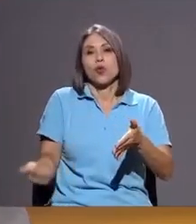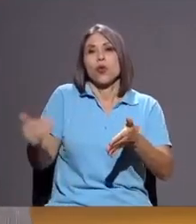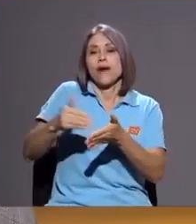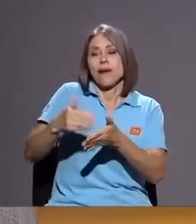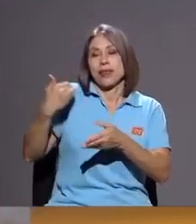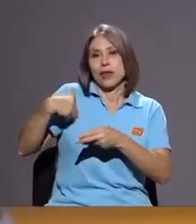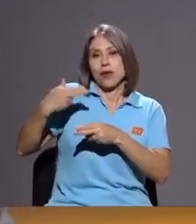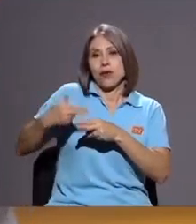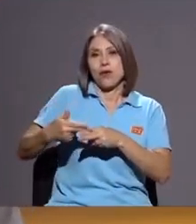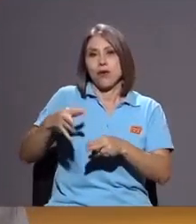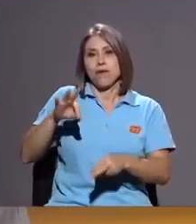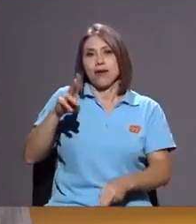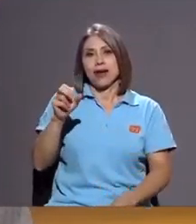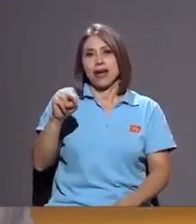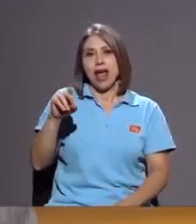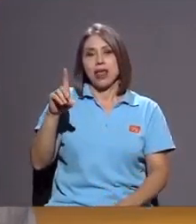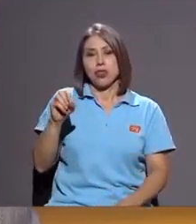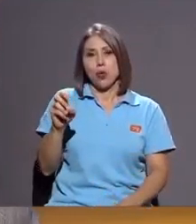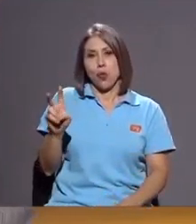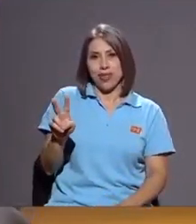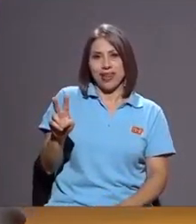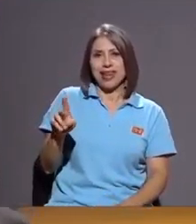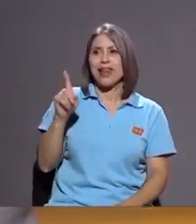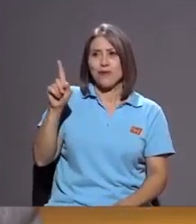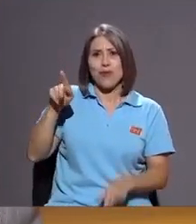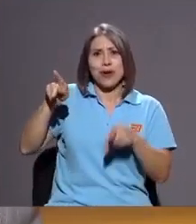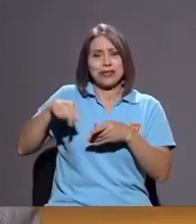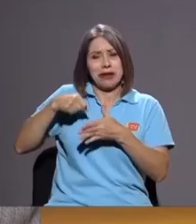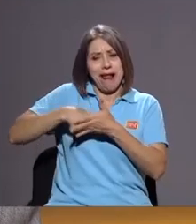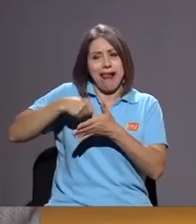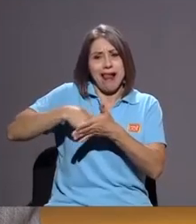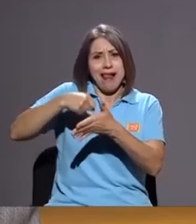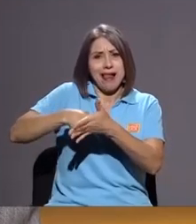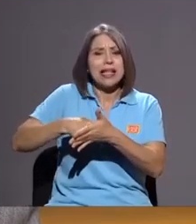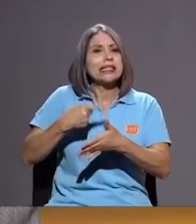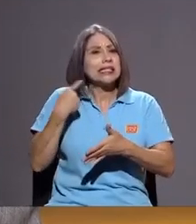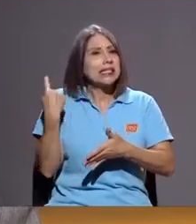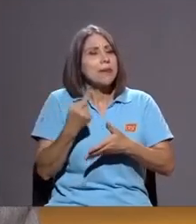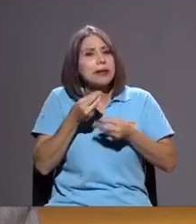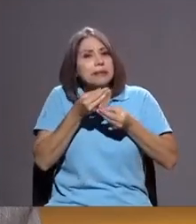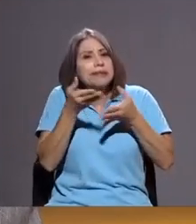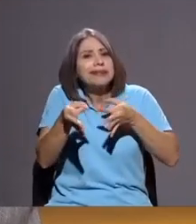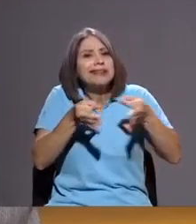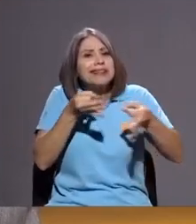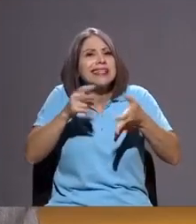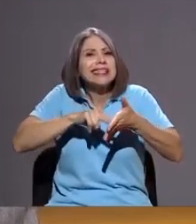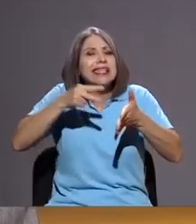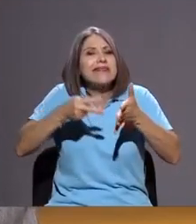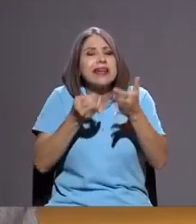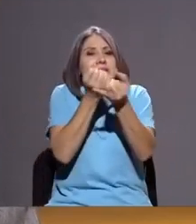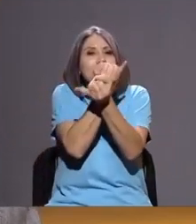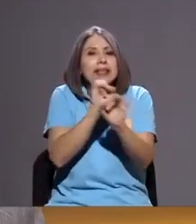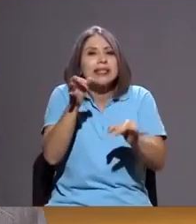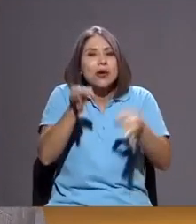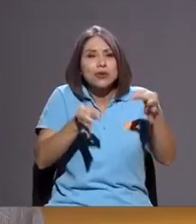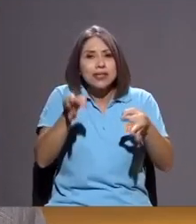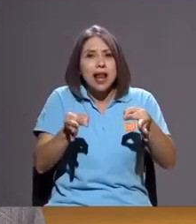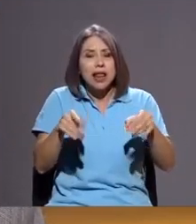fue uno de los que se empeñó en hacer resaltar en qué consistía la independencia judicial y en establecer mecanismos